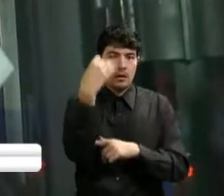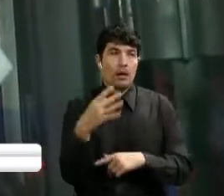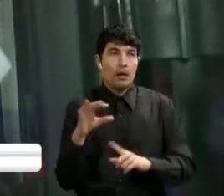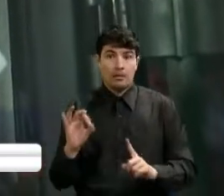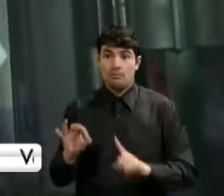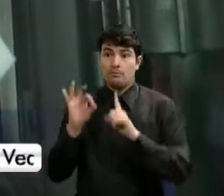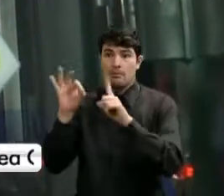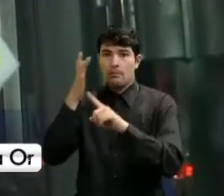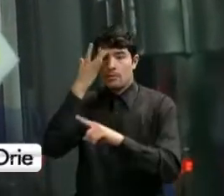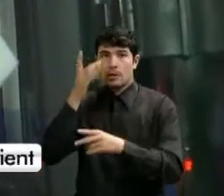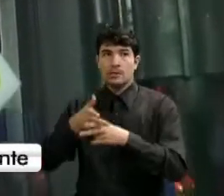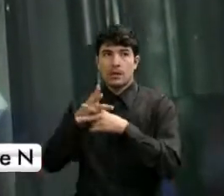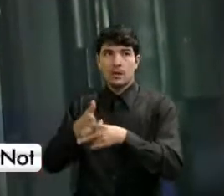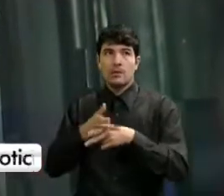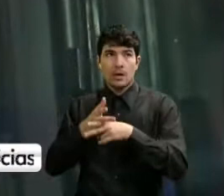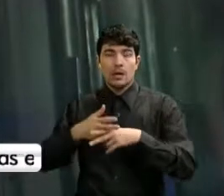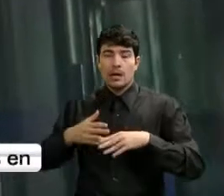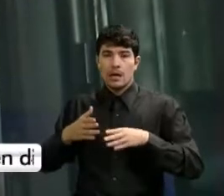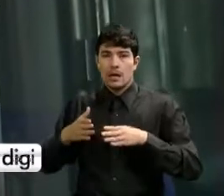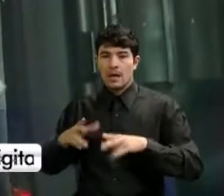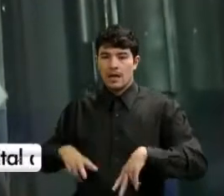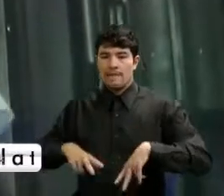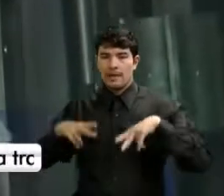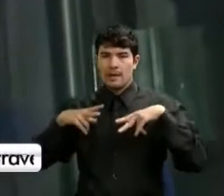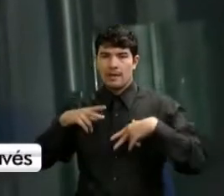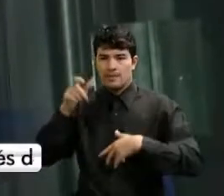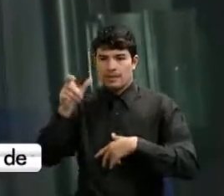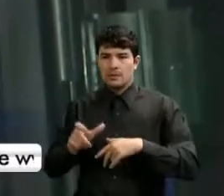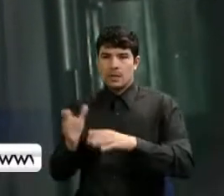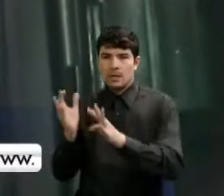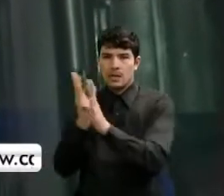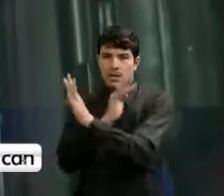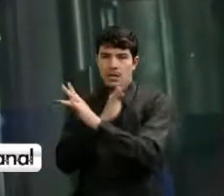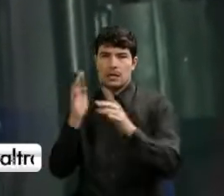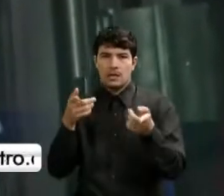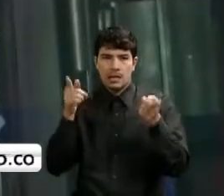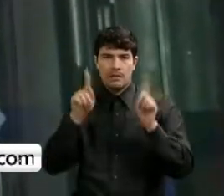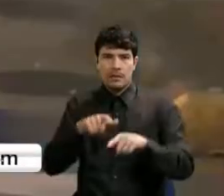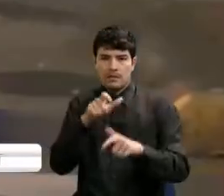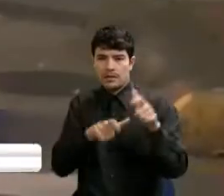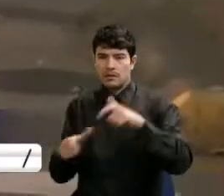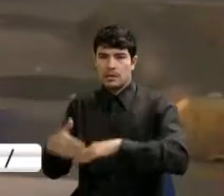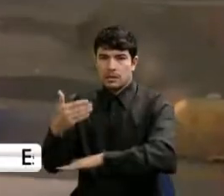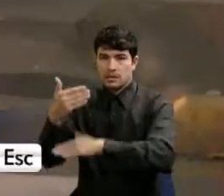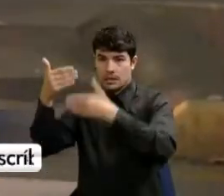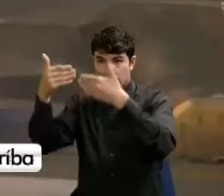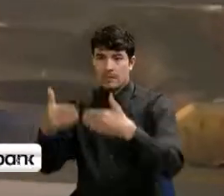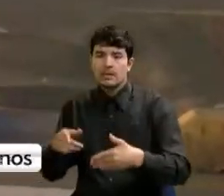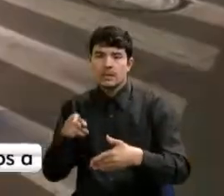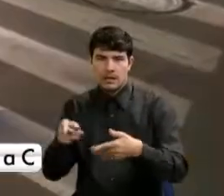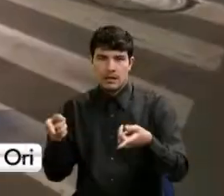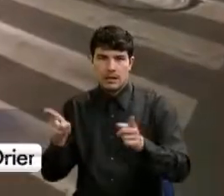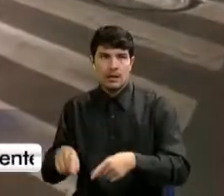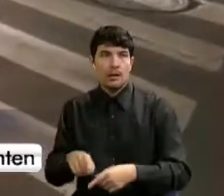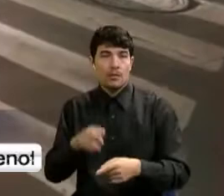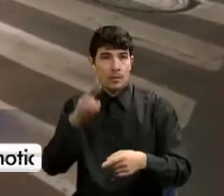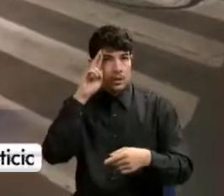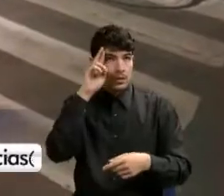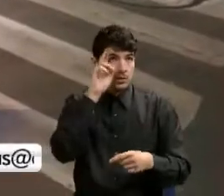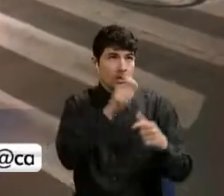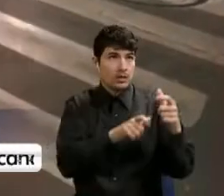previene la vida del peatón y la vida también de la persona en condición de discapacidad. Por su parte, los conductores también